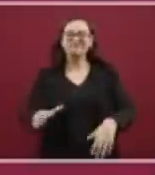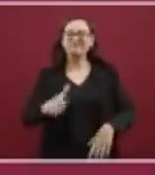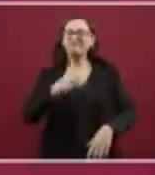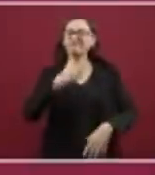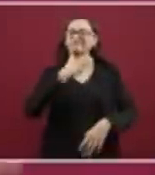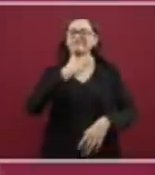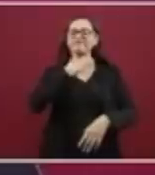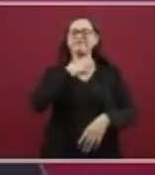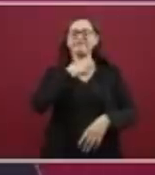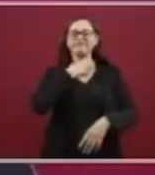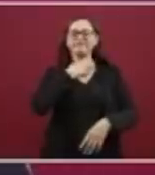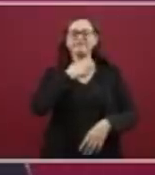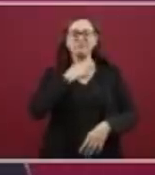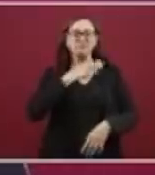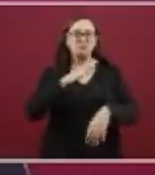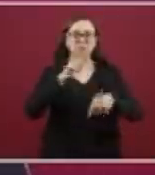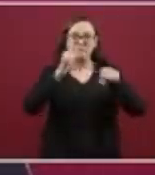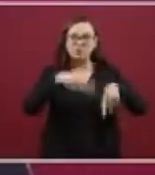con cuencas lecheras,